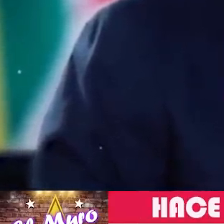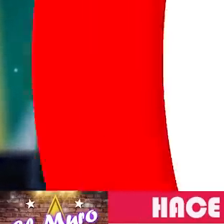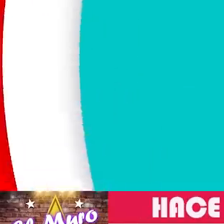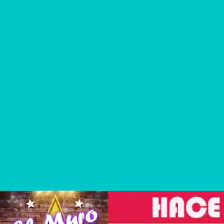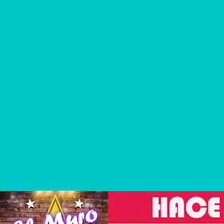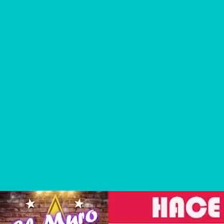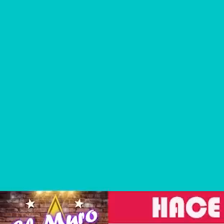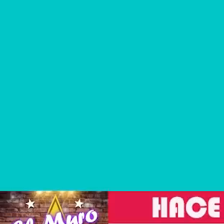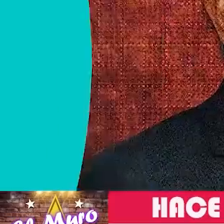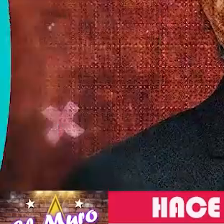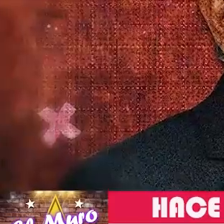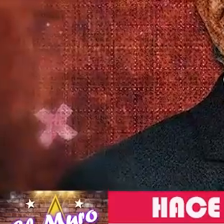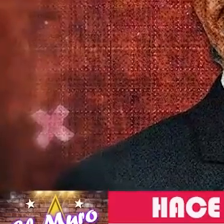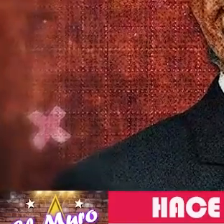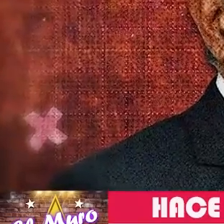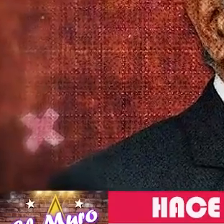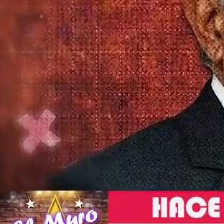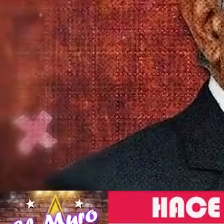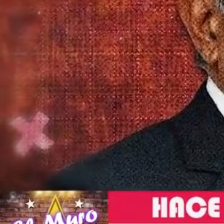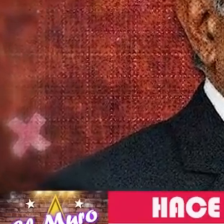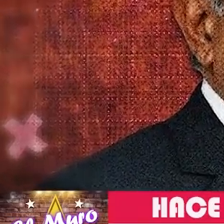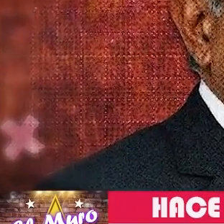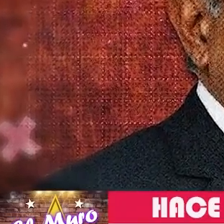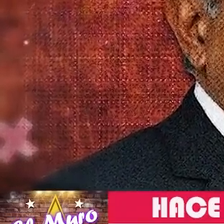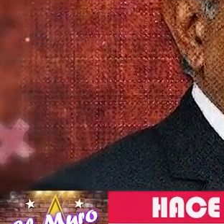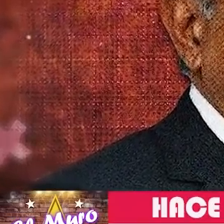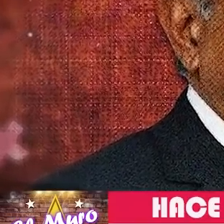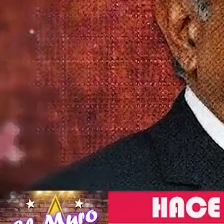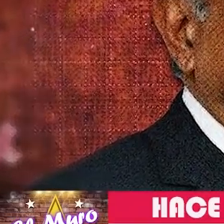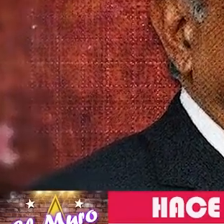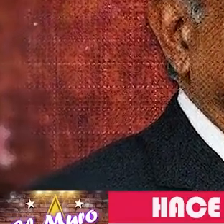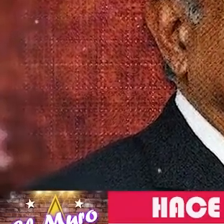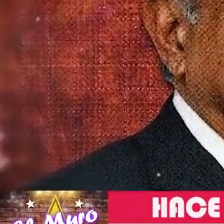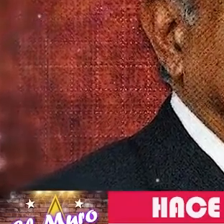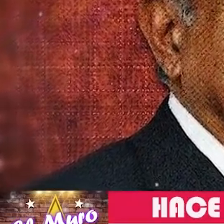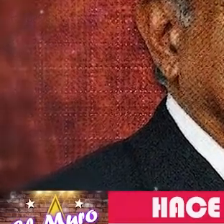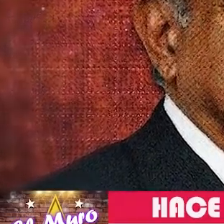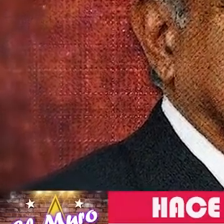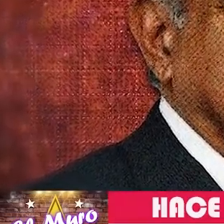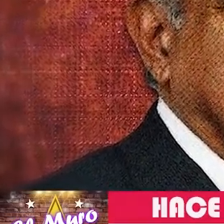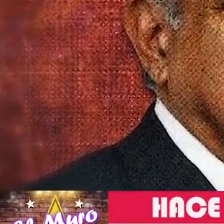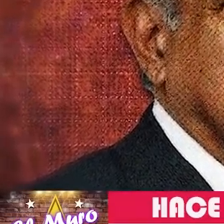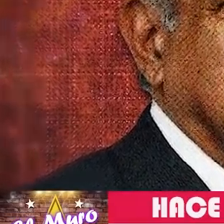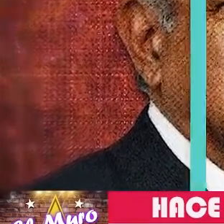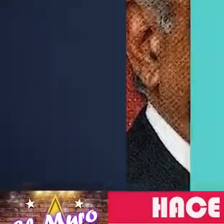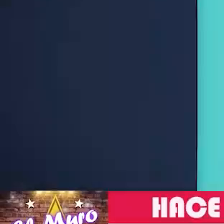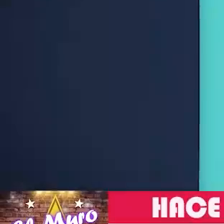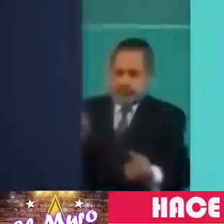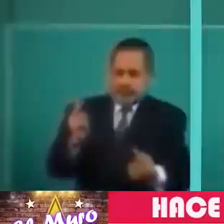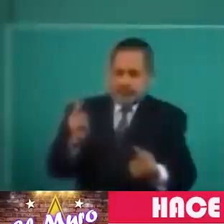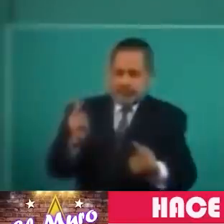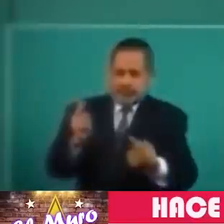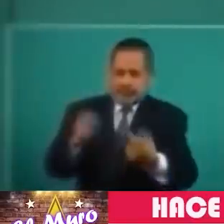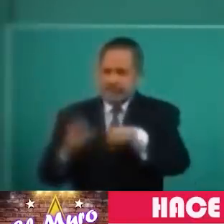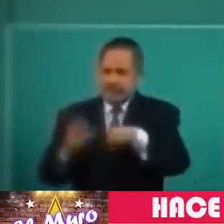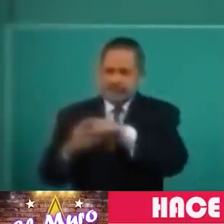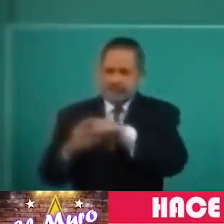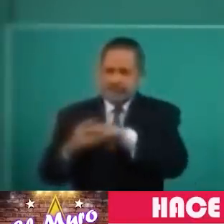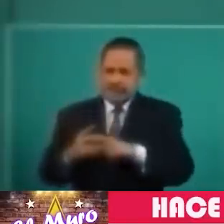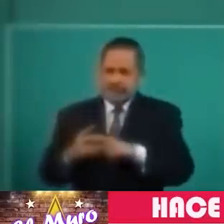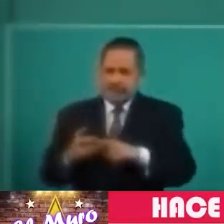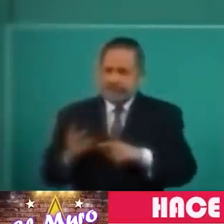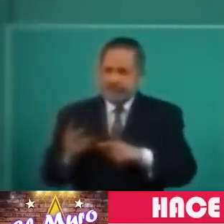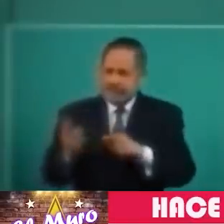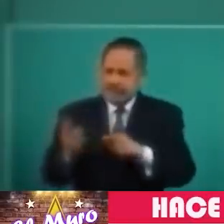presidente AMLO habló indirectamente acerca de la situación legal de Inés Gómez Montt y de su esposo Víctor Manuel Álvarez Puga. Familias, ¿qué